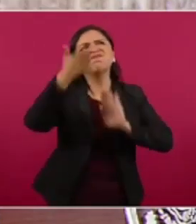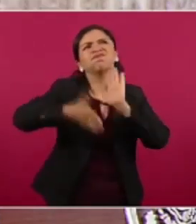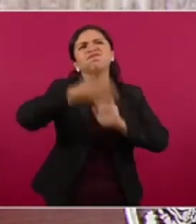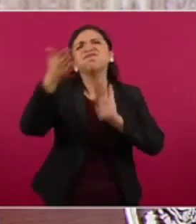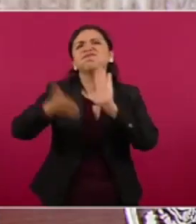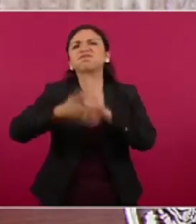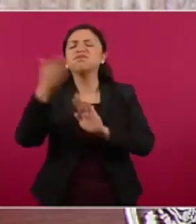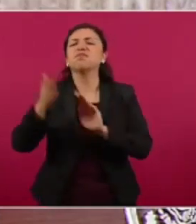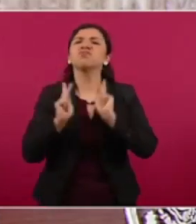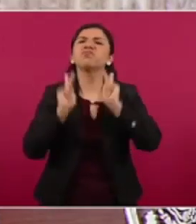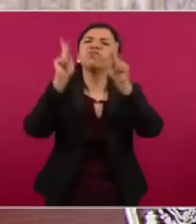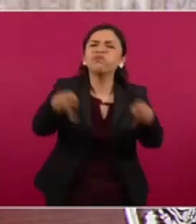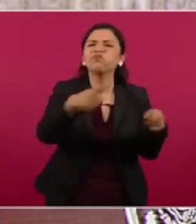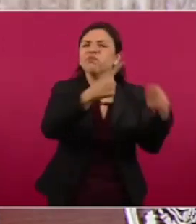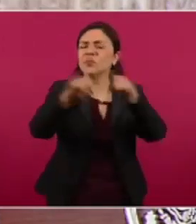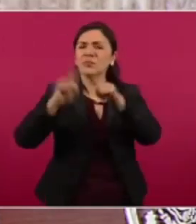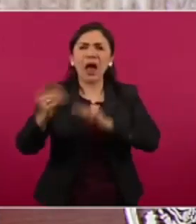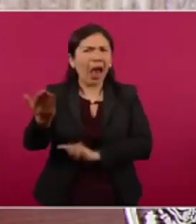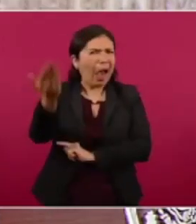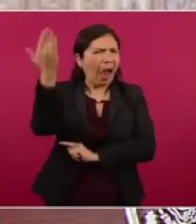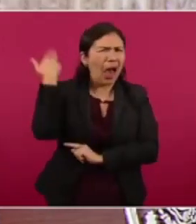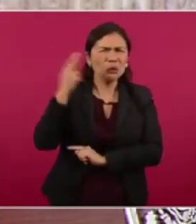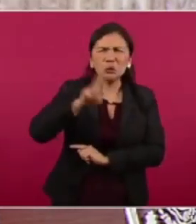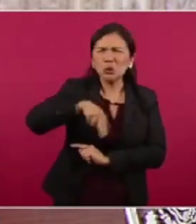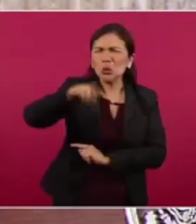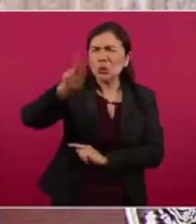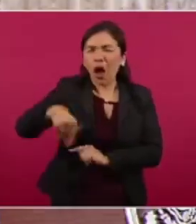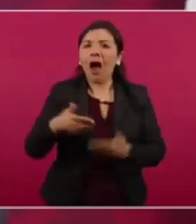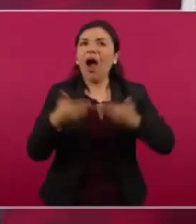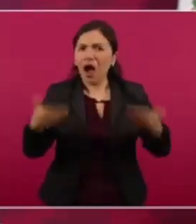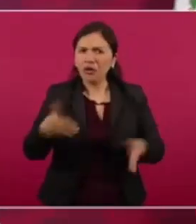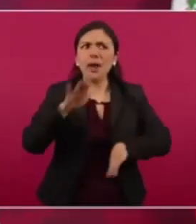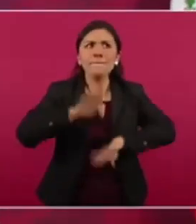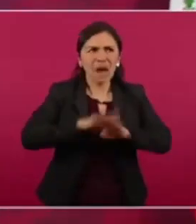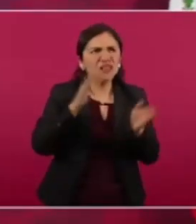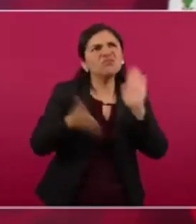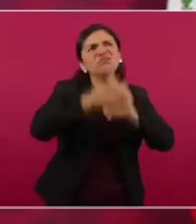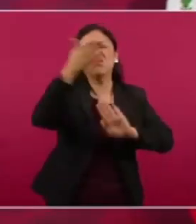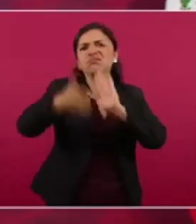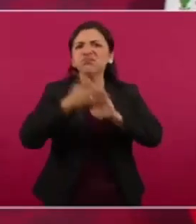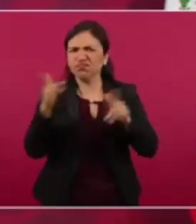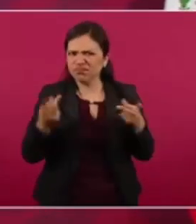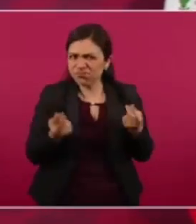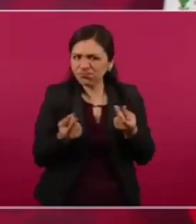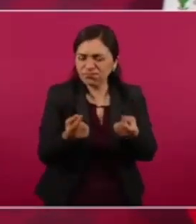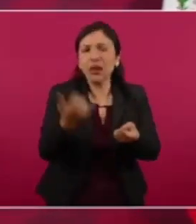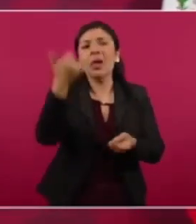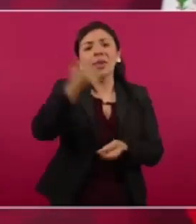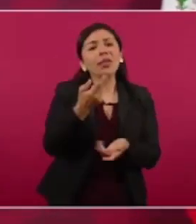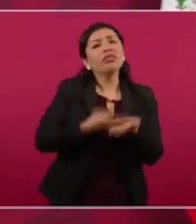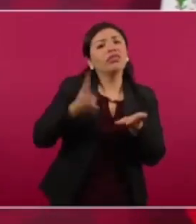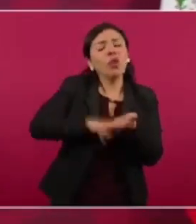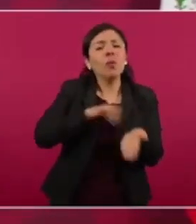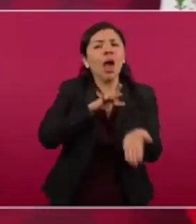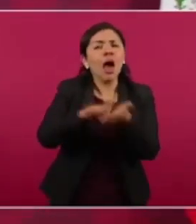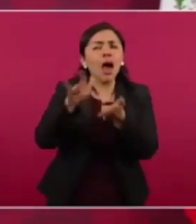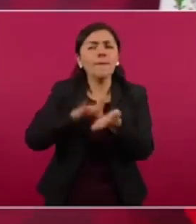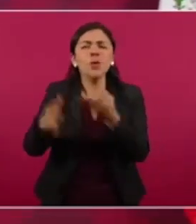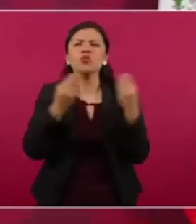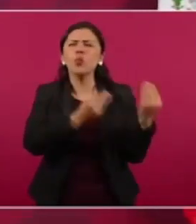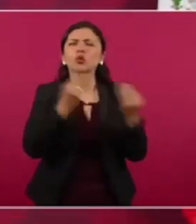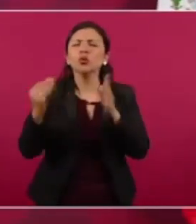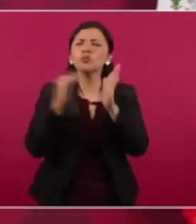públicas como nunca y se está apoyando a millones